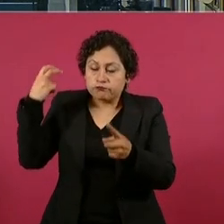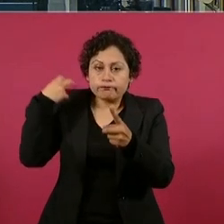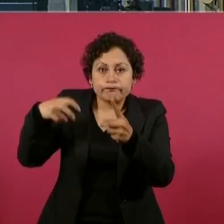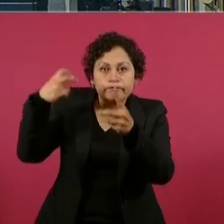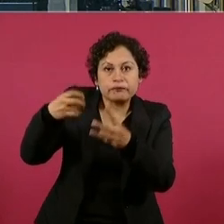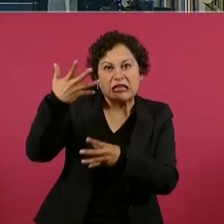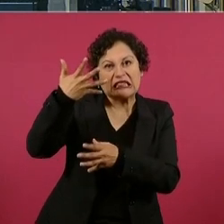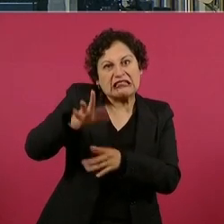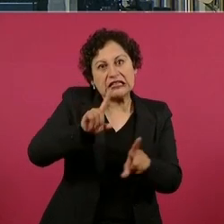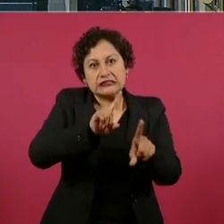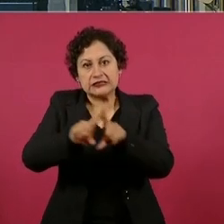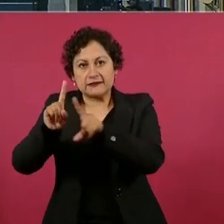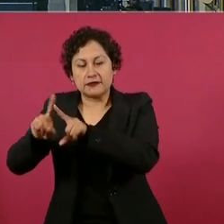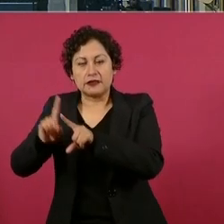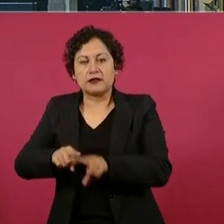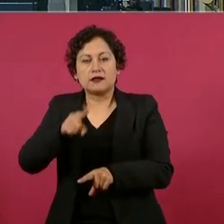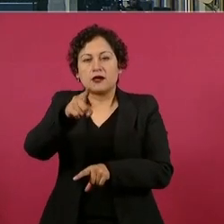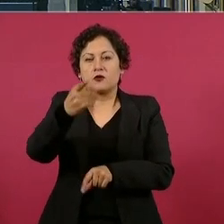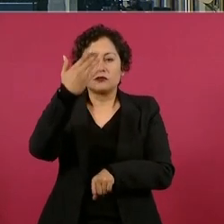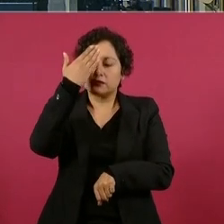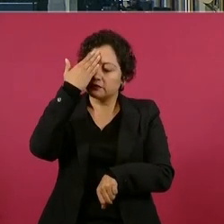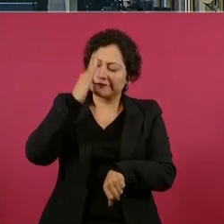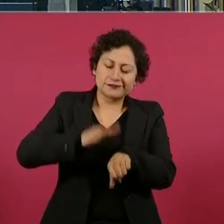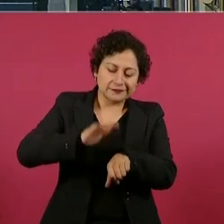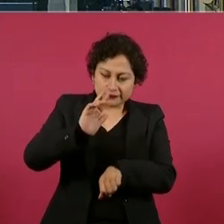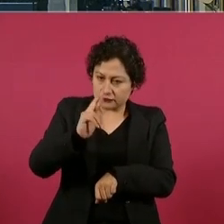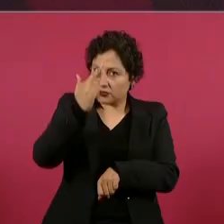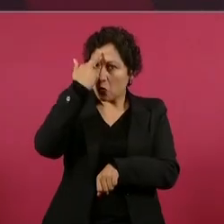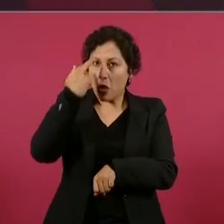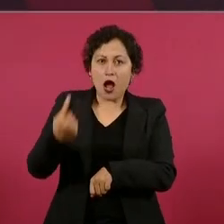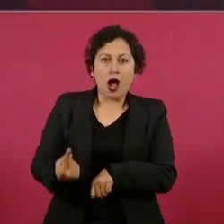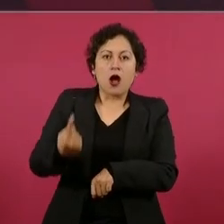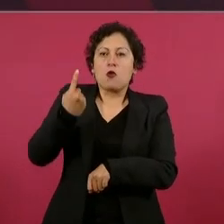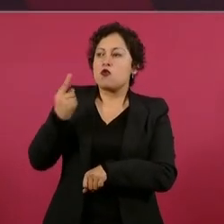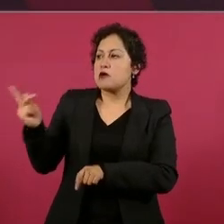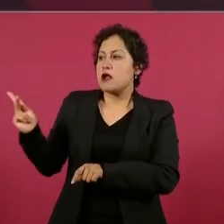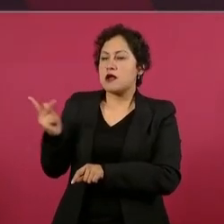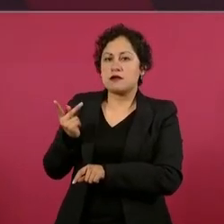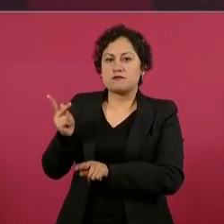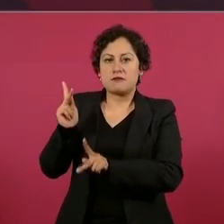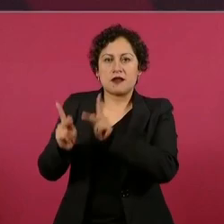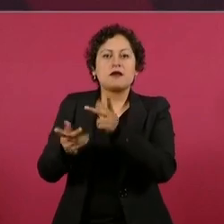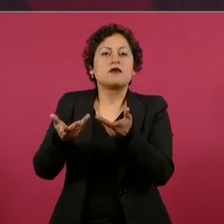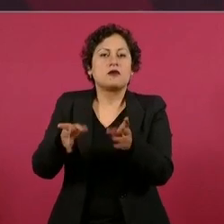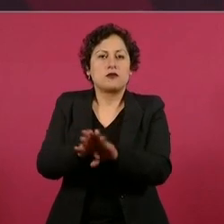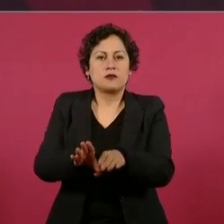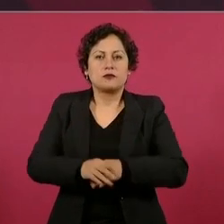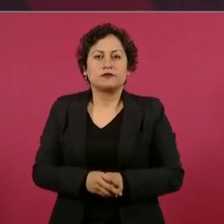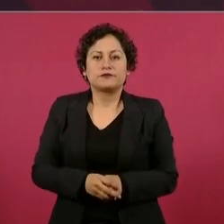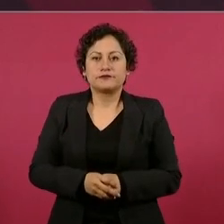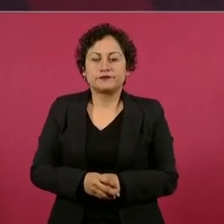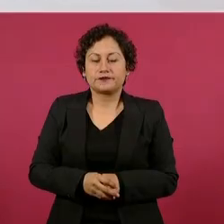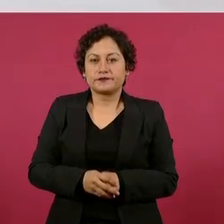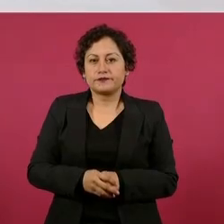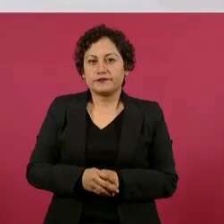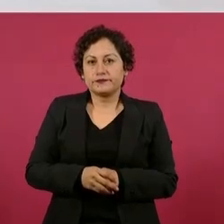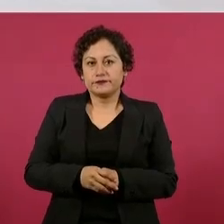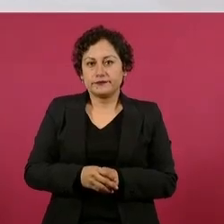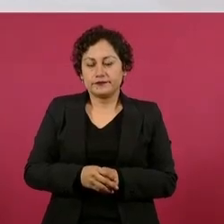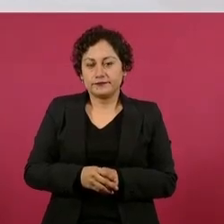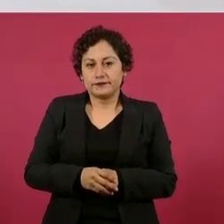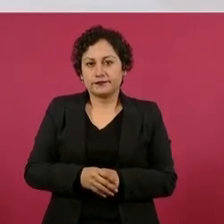es una anécdota que usted recordaría de todas estas viajes? Me gustó mucho hace poco que